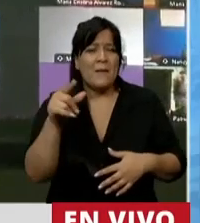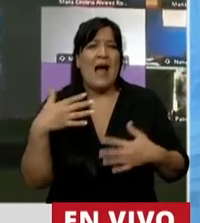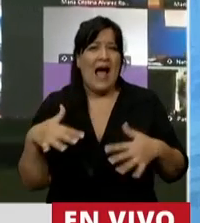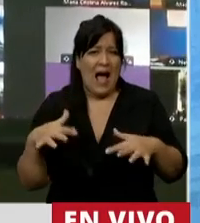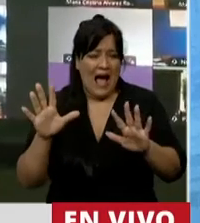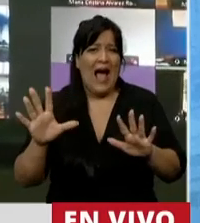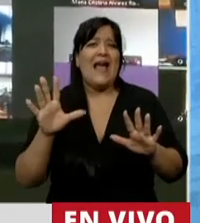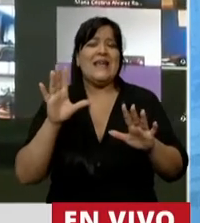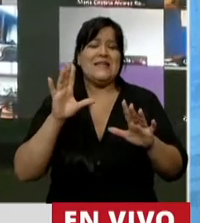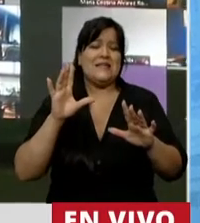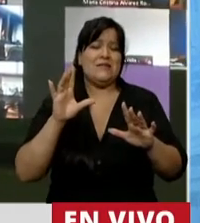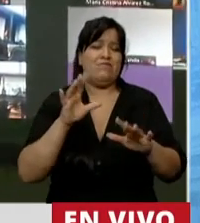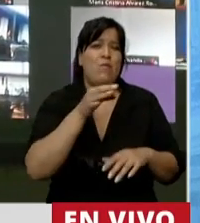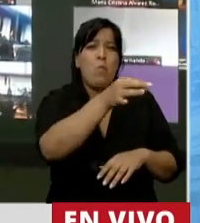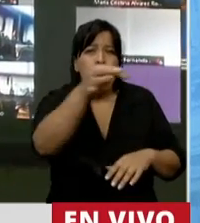obelisco de lo que hoy